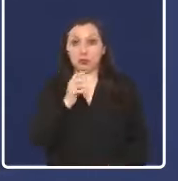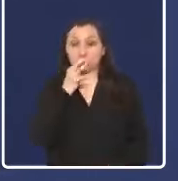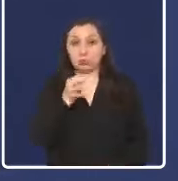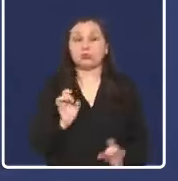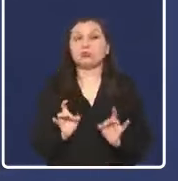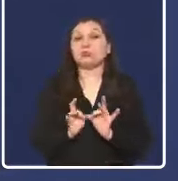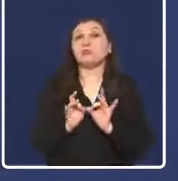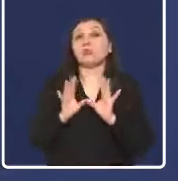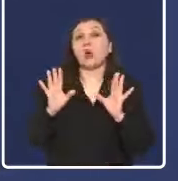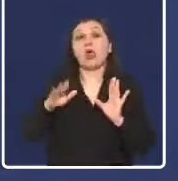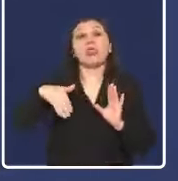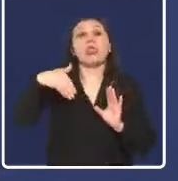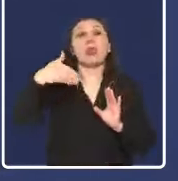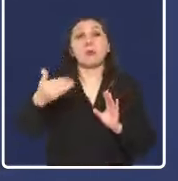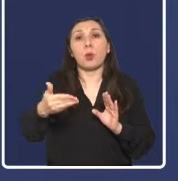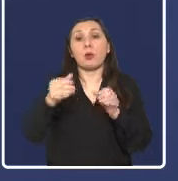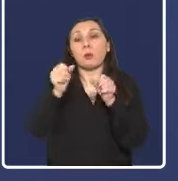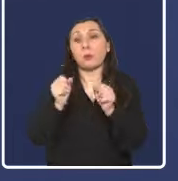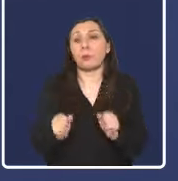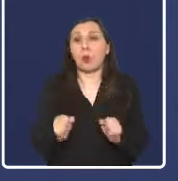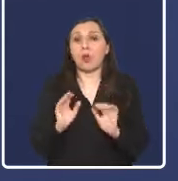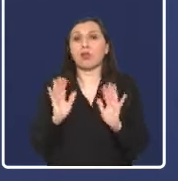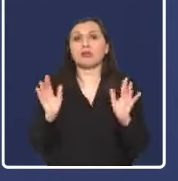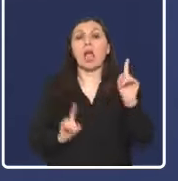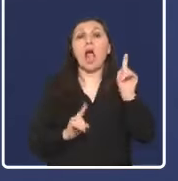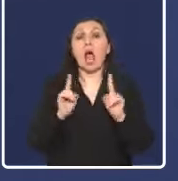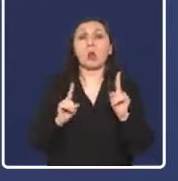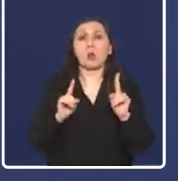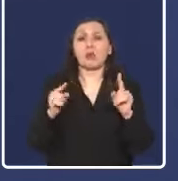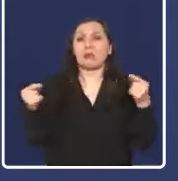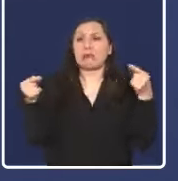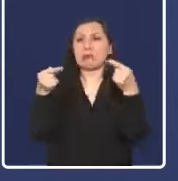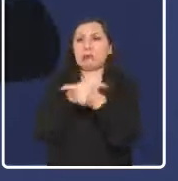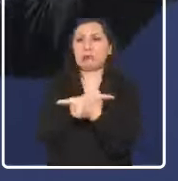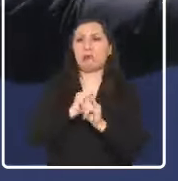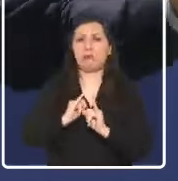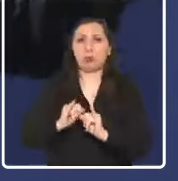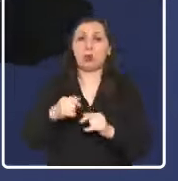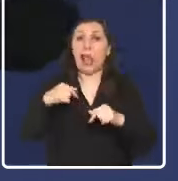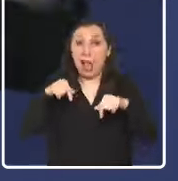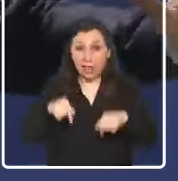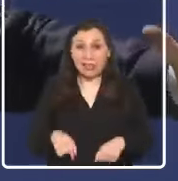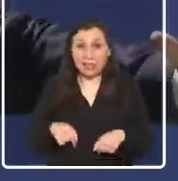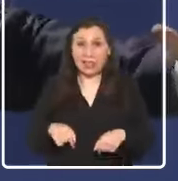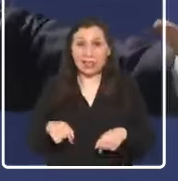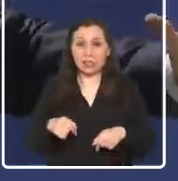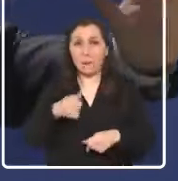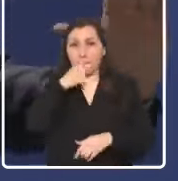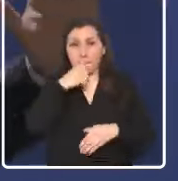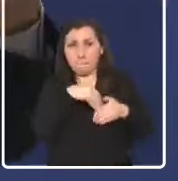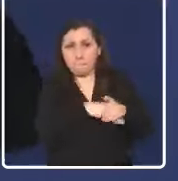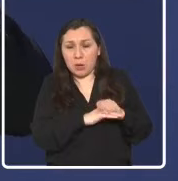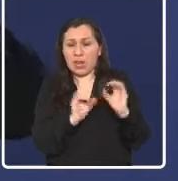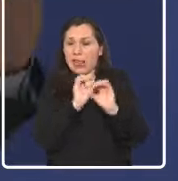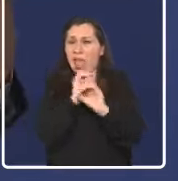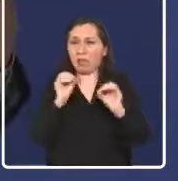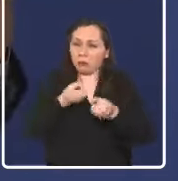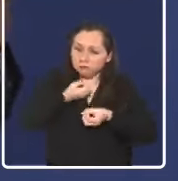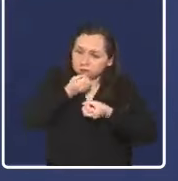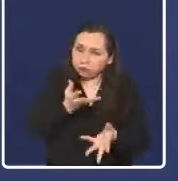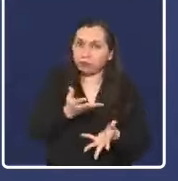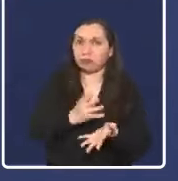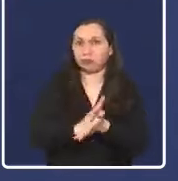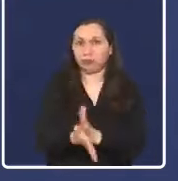lo que yo no contara acá, eventualmente después daría paso a algún tipo de contradicción. Entonces yo acá no voy a esconder nada, absolutamente